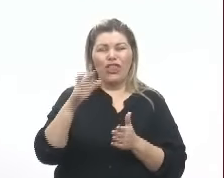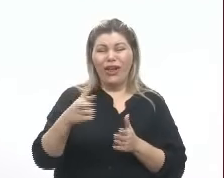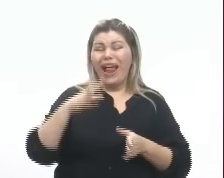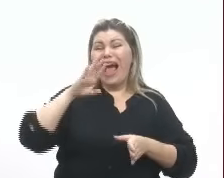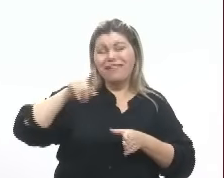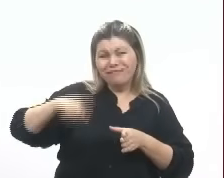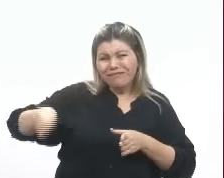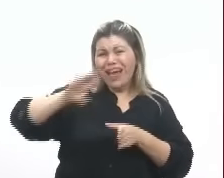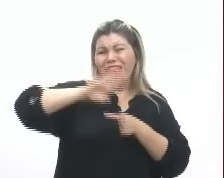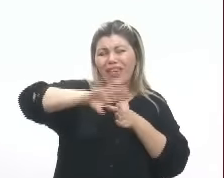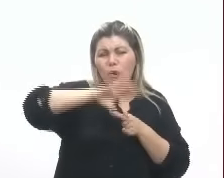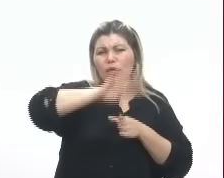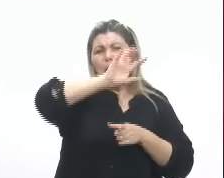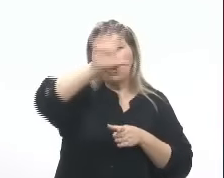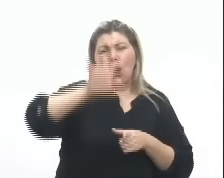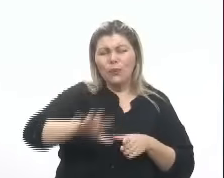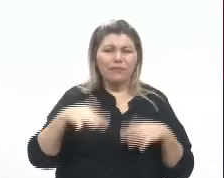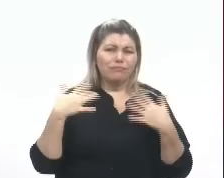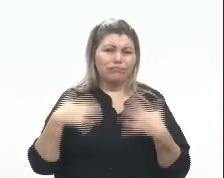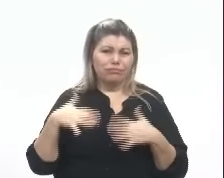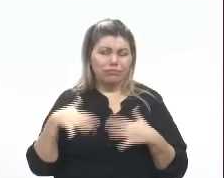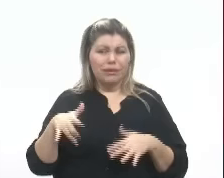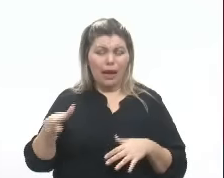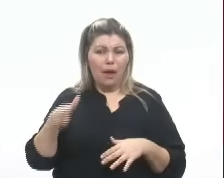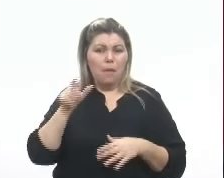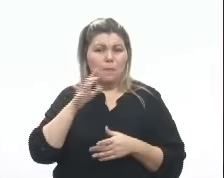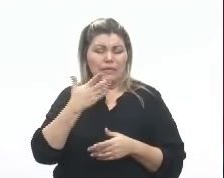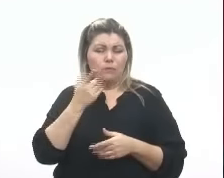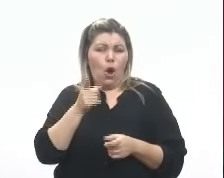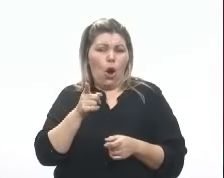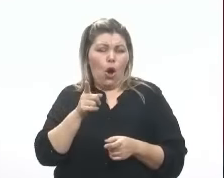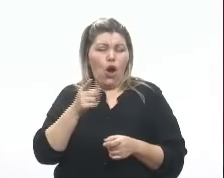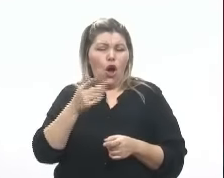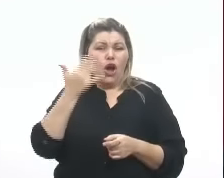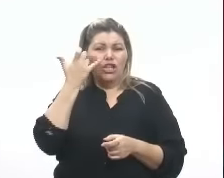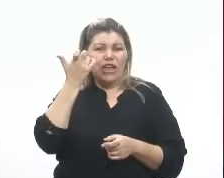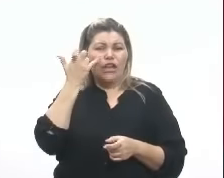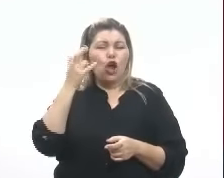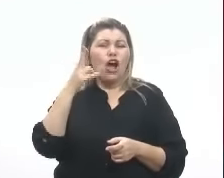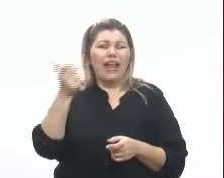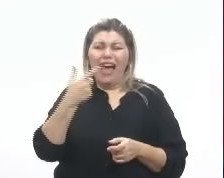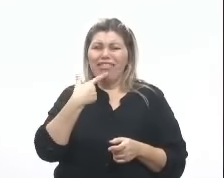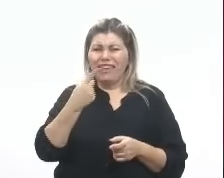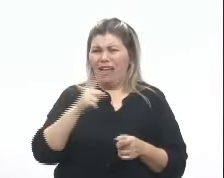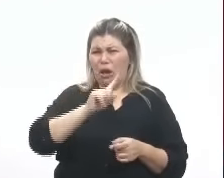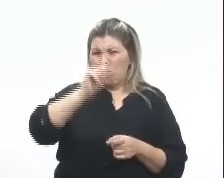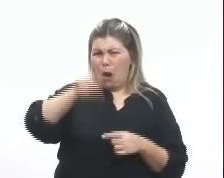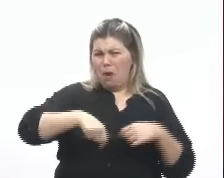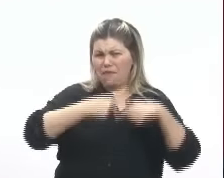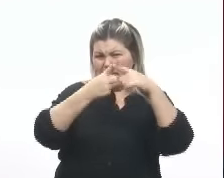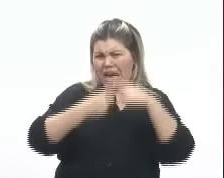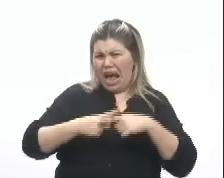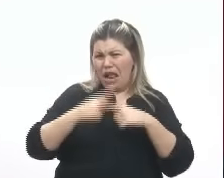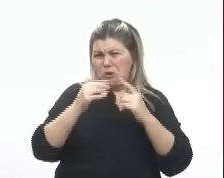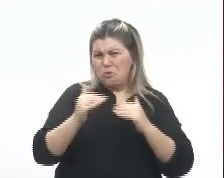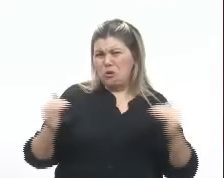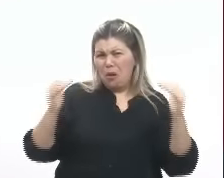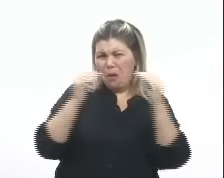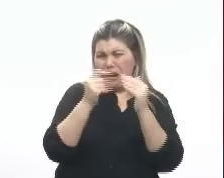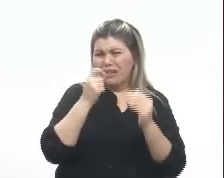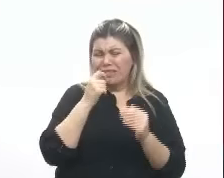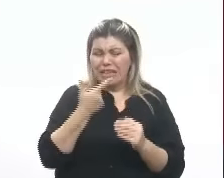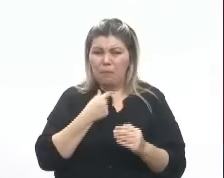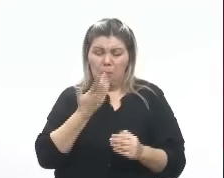provincias. El propio Yayora dice, no sé cómo le dio el déficit, el superávit, si nosotros solamente a Santa Fe le